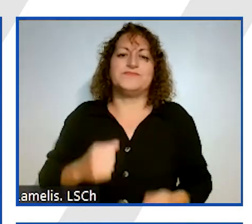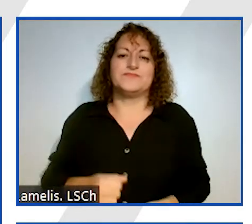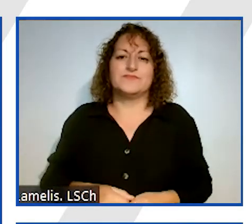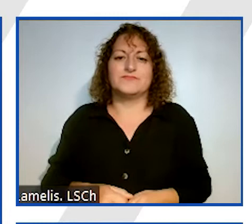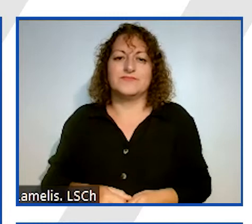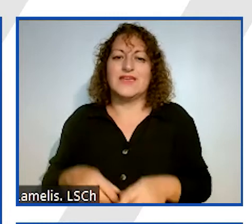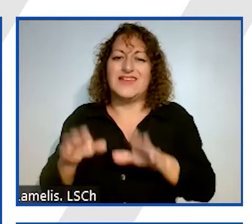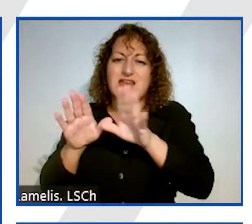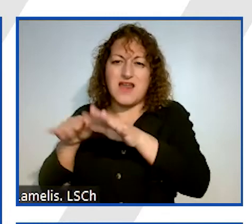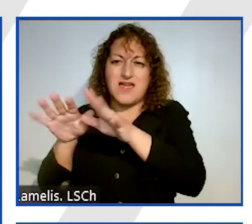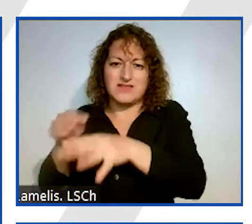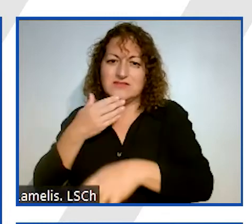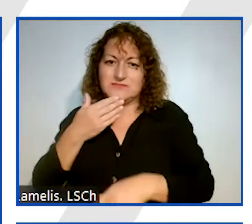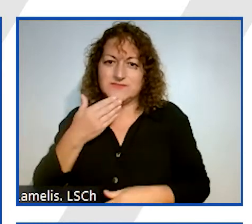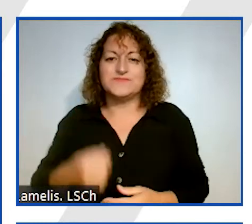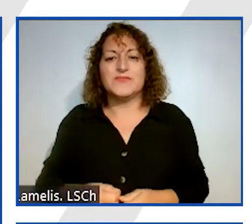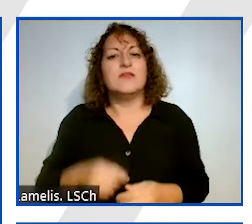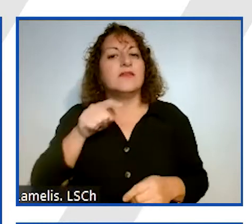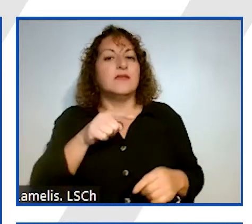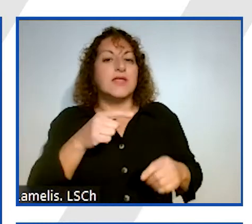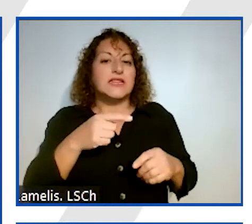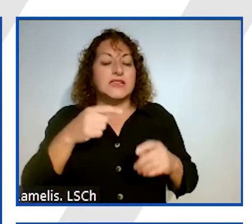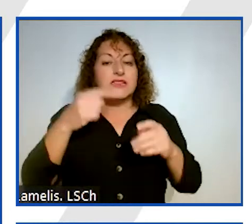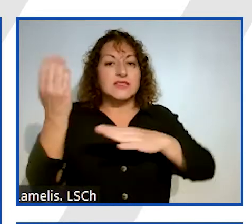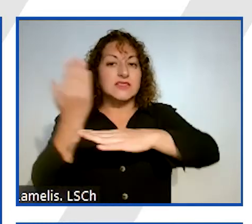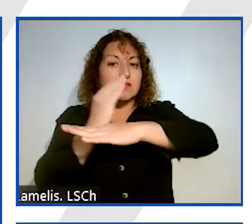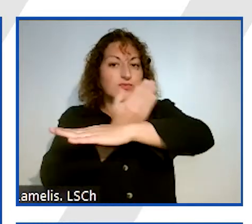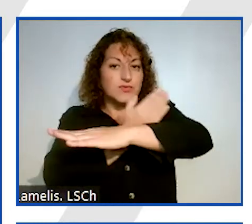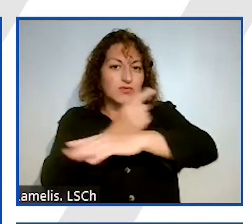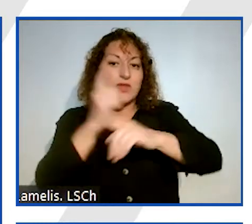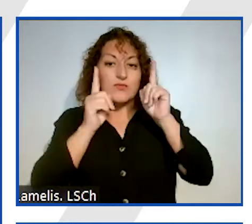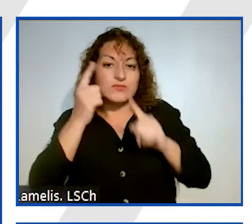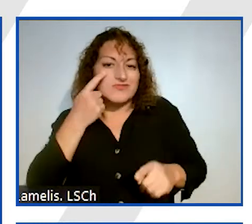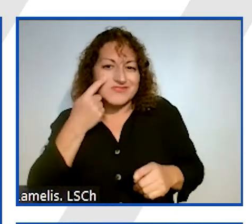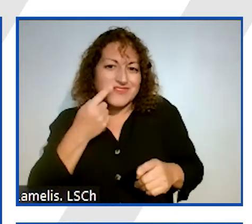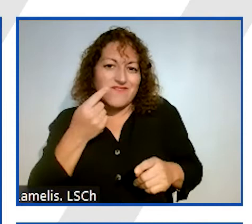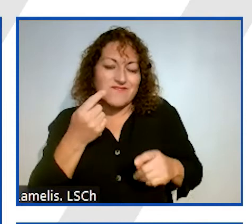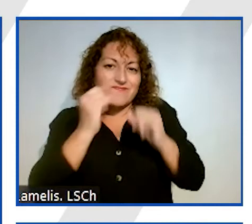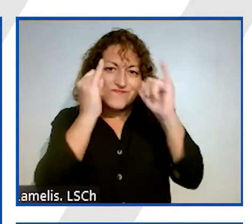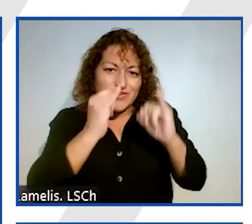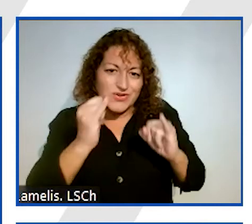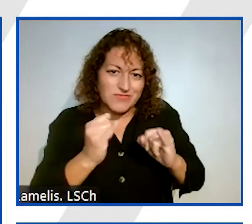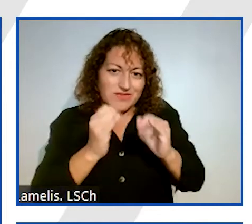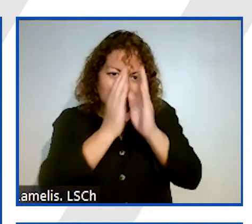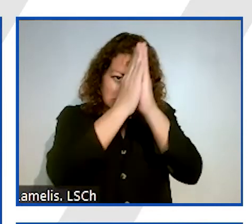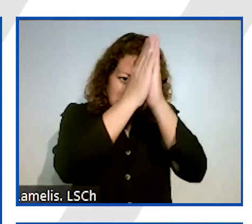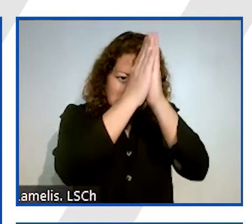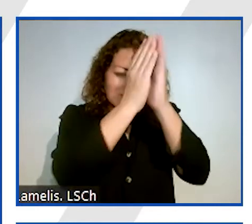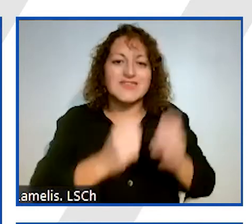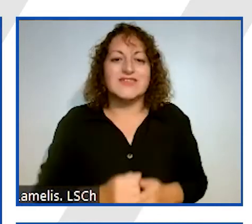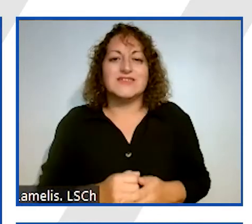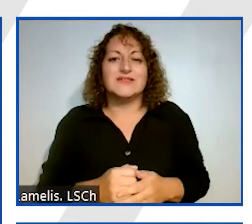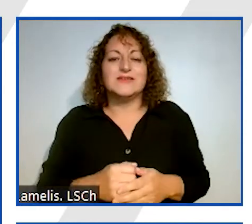Bueno, anatomía básica de un tiburón, la mayoría está familiarizado con ella, pero como todos los peces, tenemos un